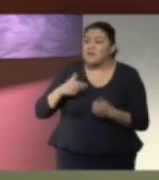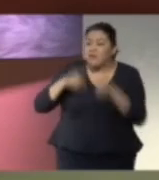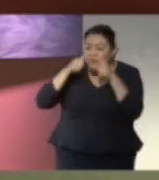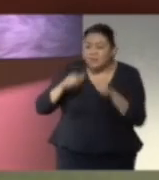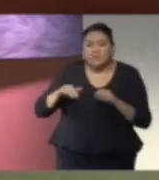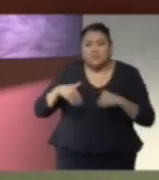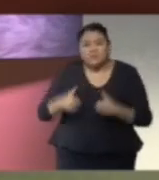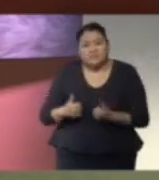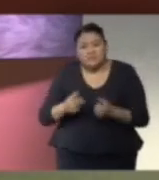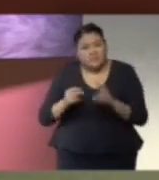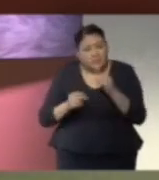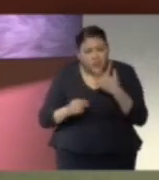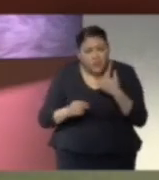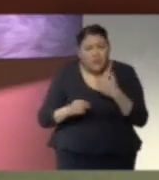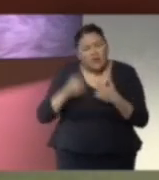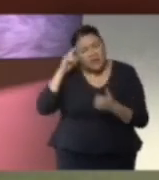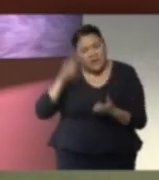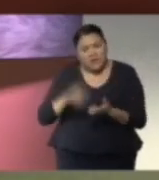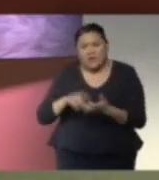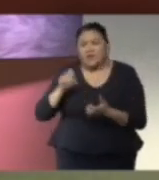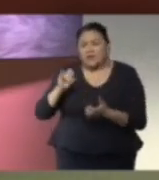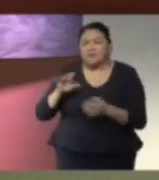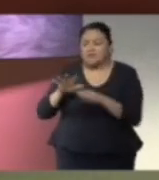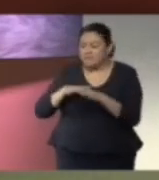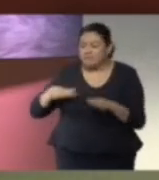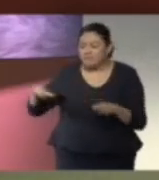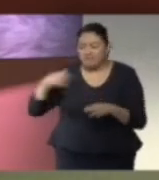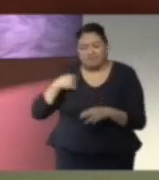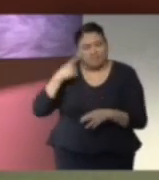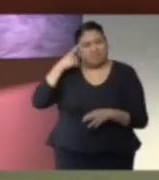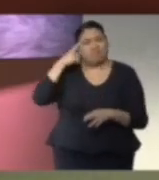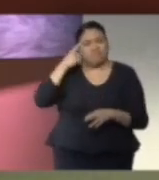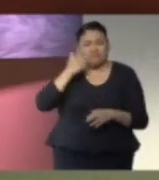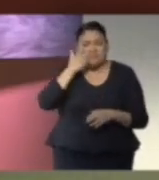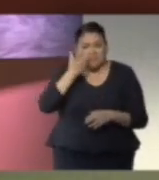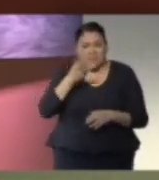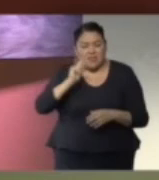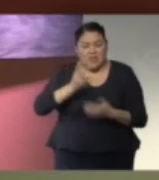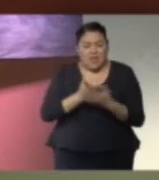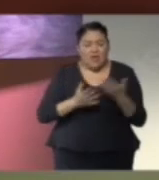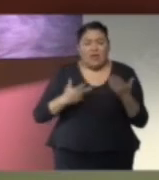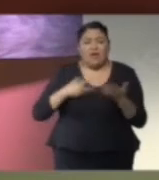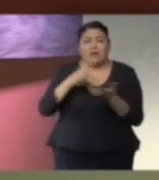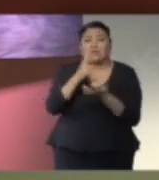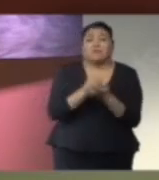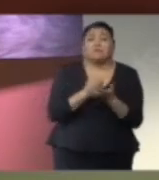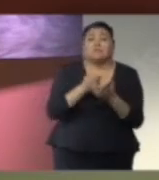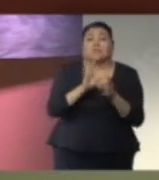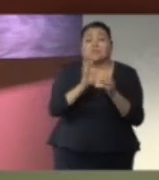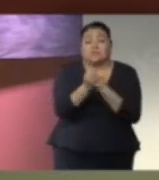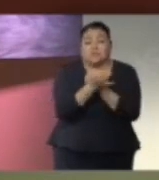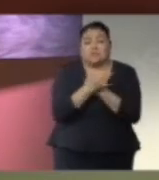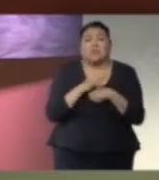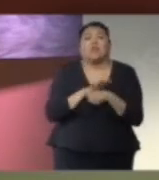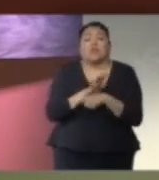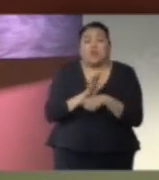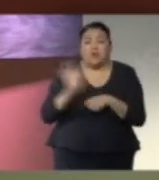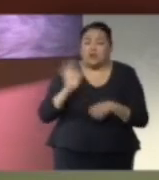entender, creo que es una estrategia que al menos apostaba a eso y que hoy lo que sí se ganó en ese sentido, por más que